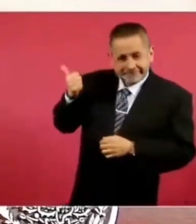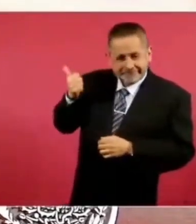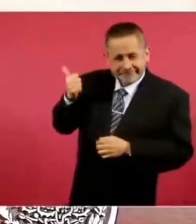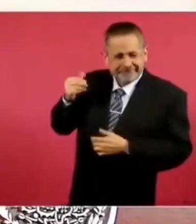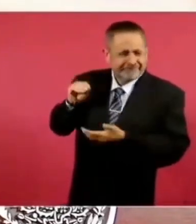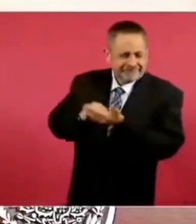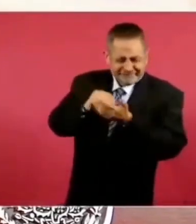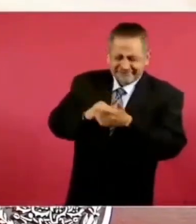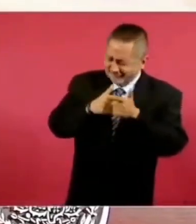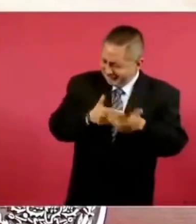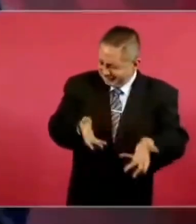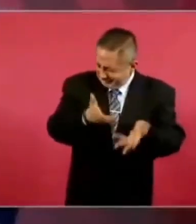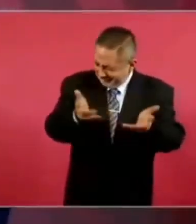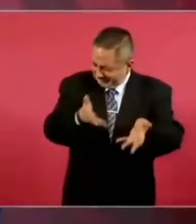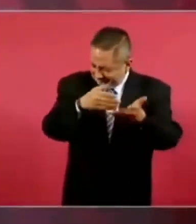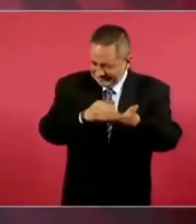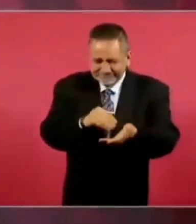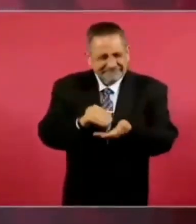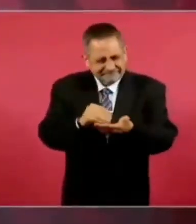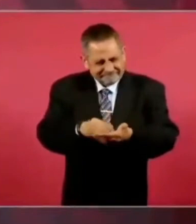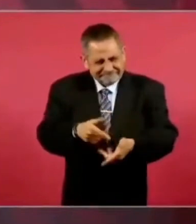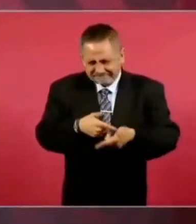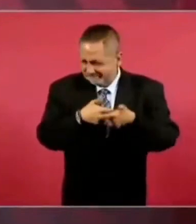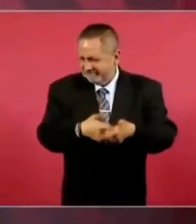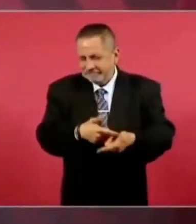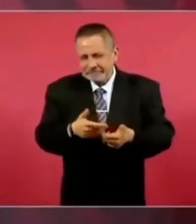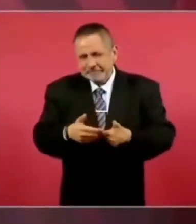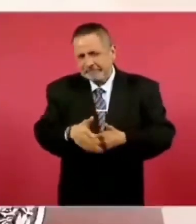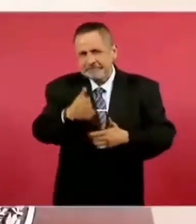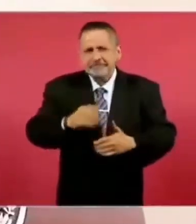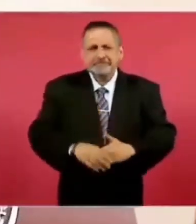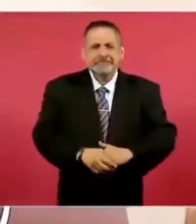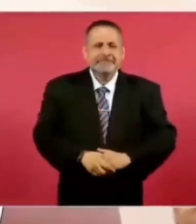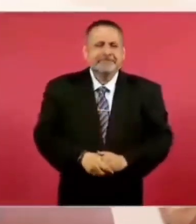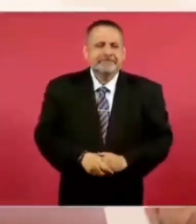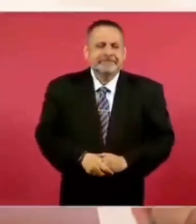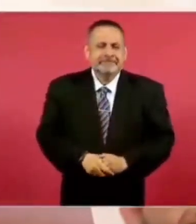síguele, tú dale,